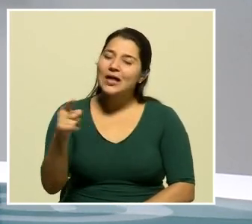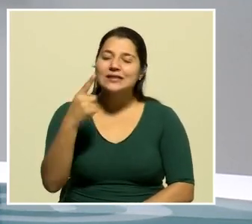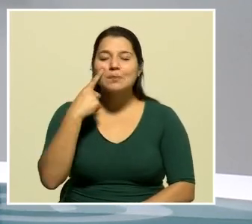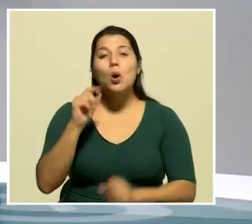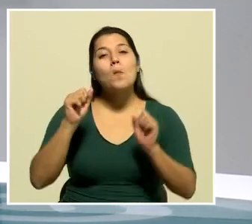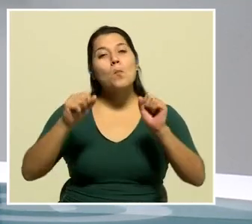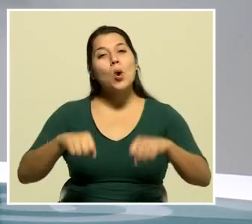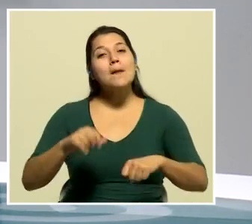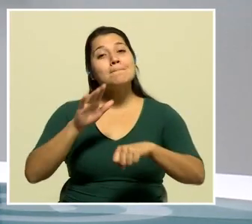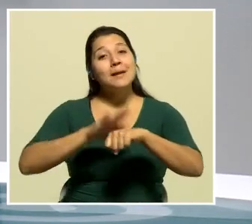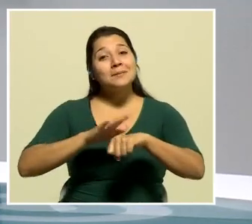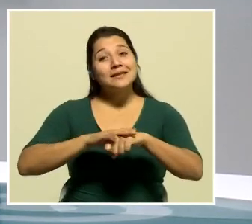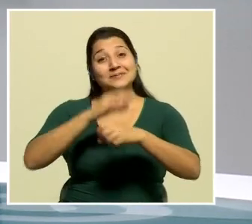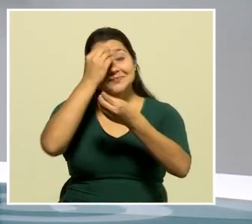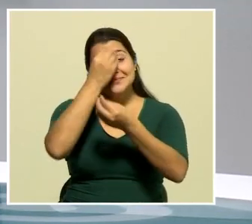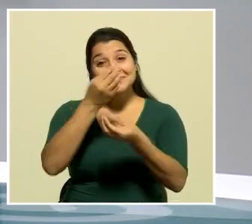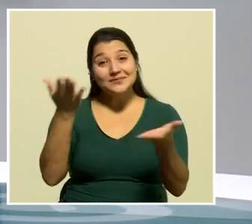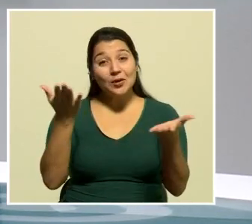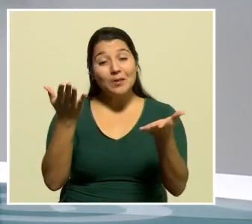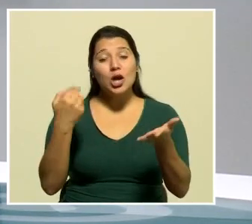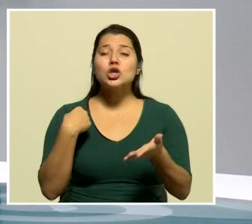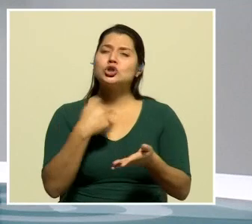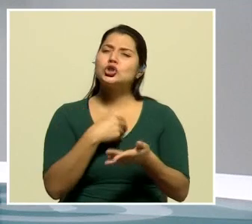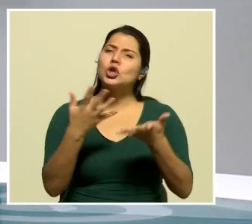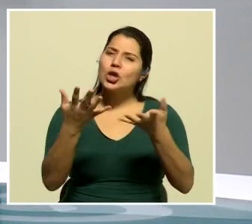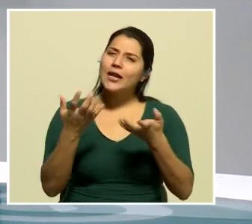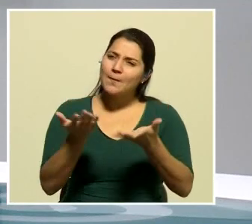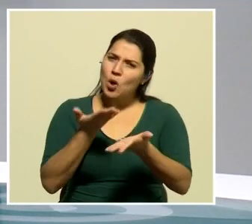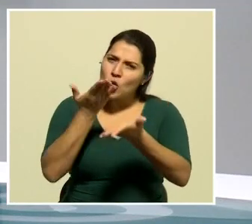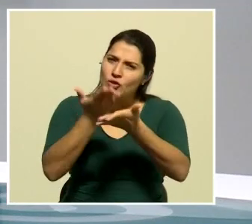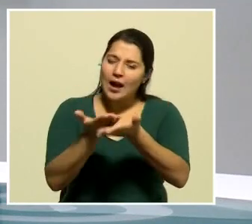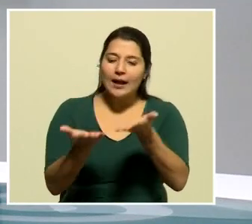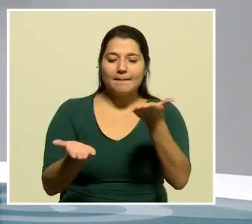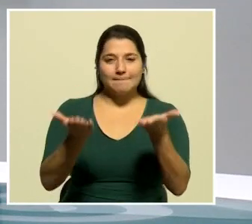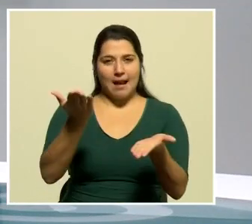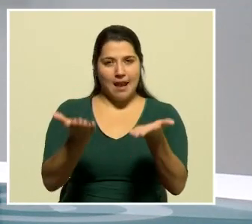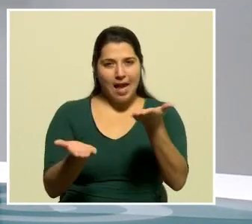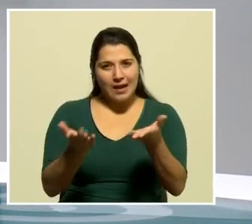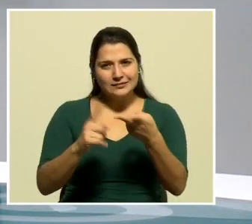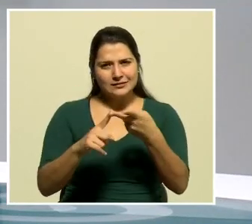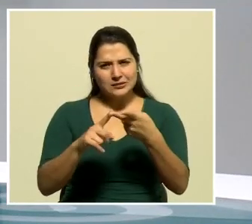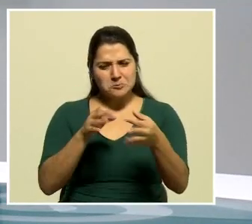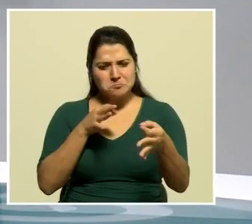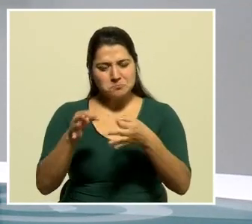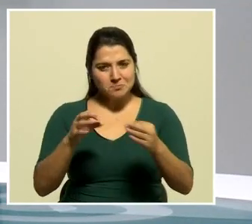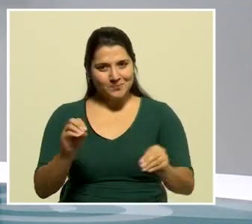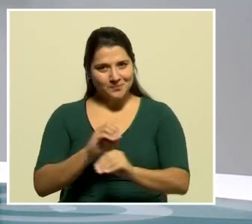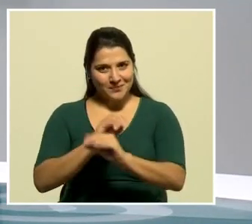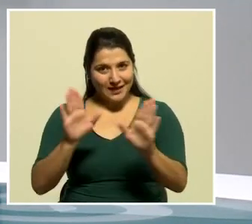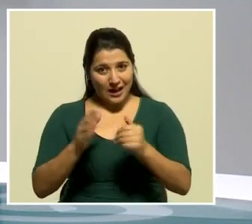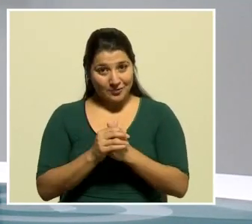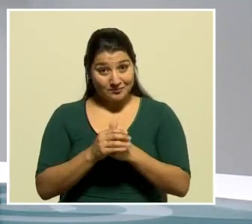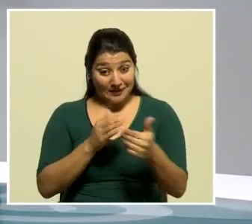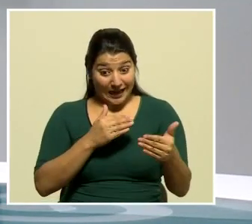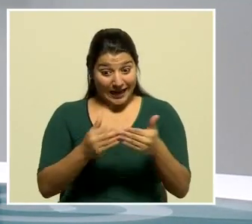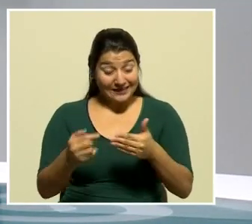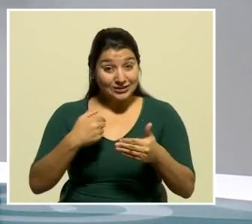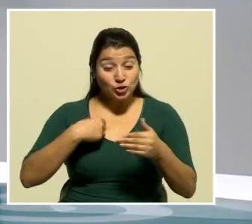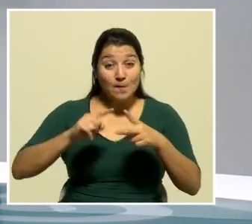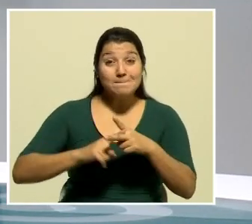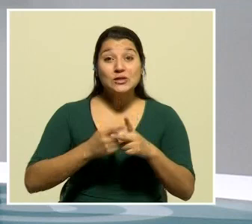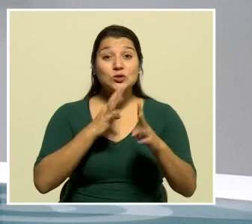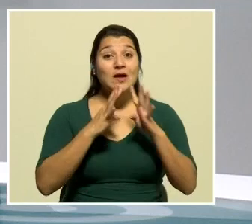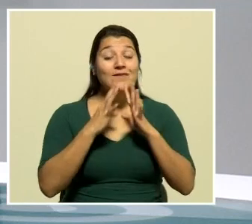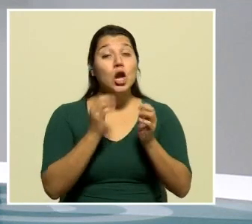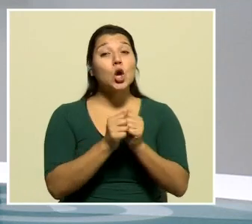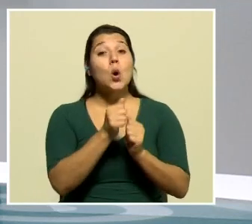habernos permitido informarlos. Queremos ofrecerle balance y contexto. En unos minutos voy a conversar con